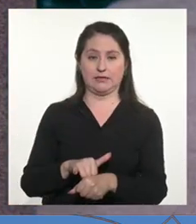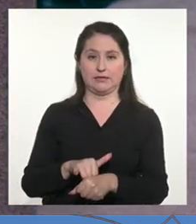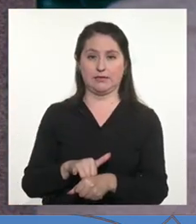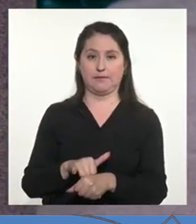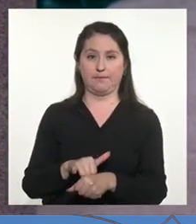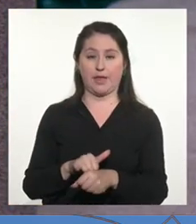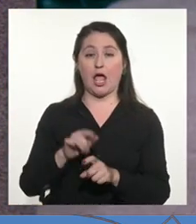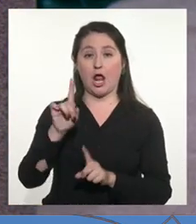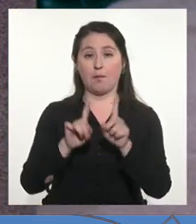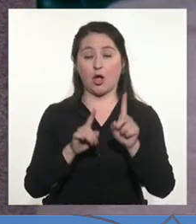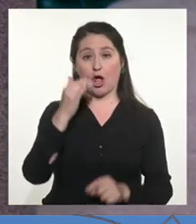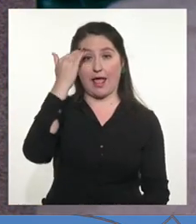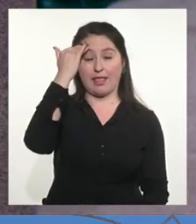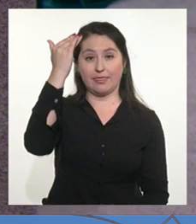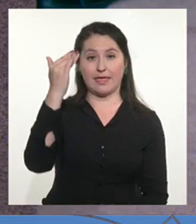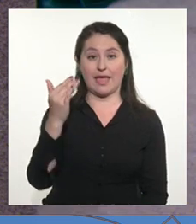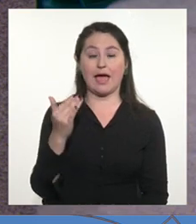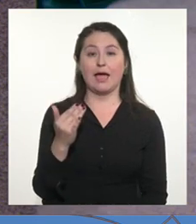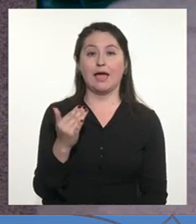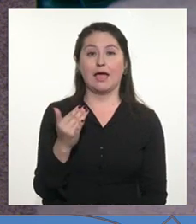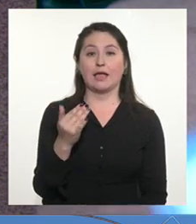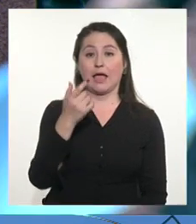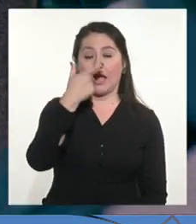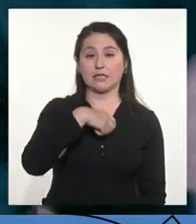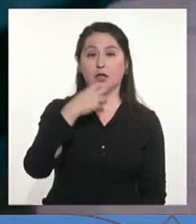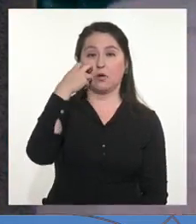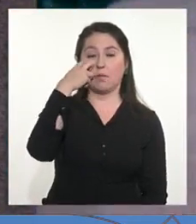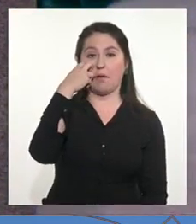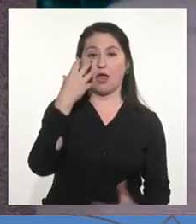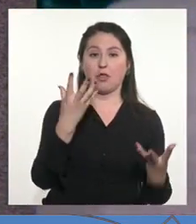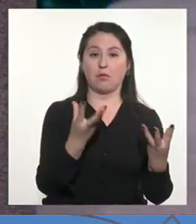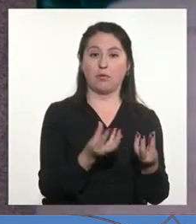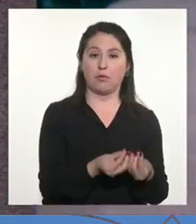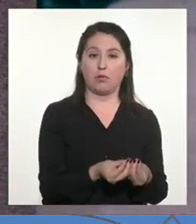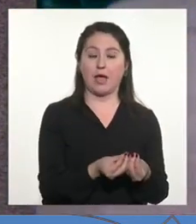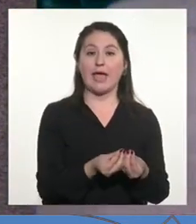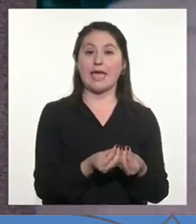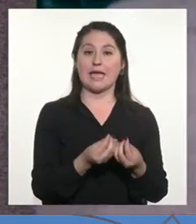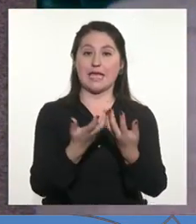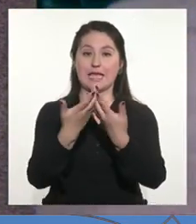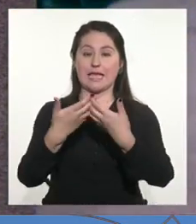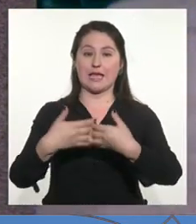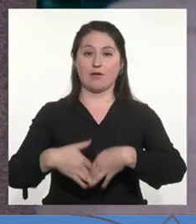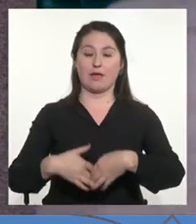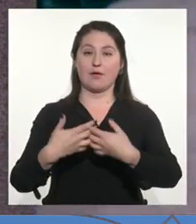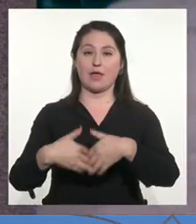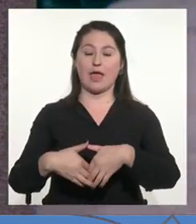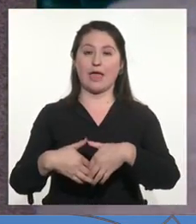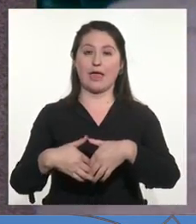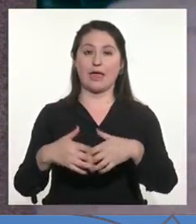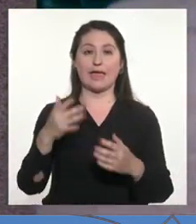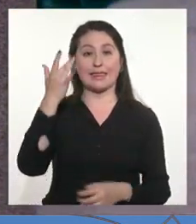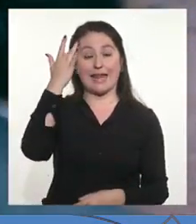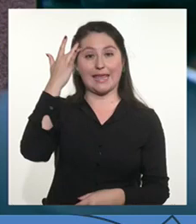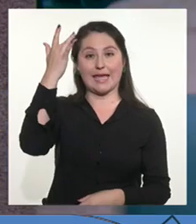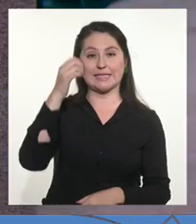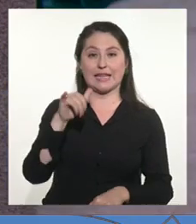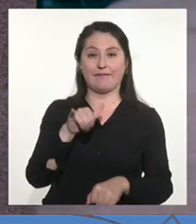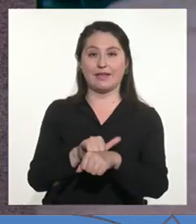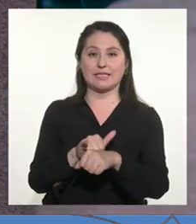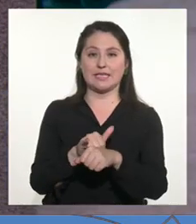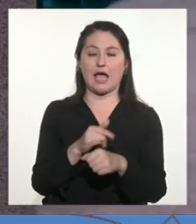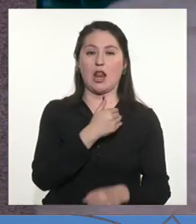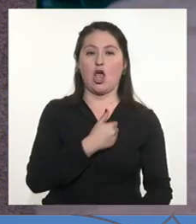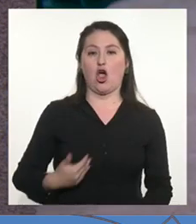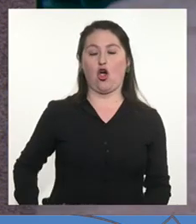en que los seres humanos nos iremos simplificando y la inteligencia artificial nos gobernará pero esto yo creo que es muy importante porque le pone un desafío